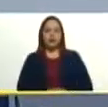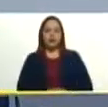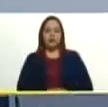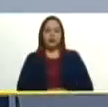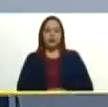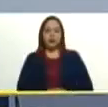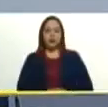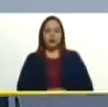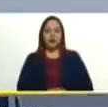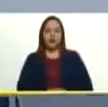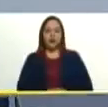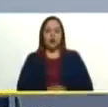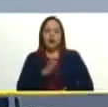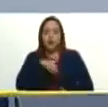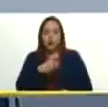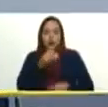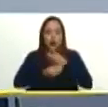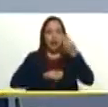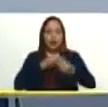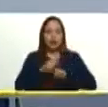Para hacer